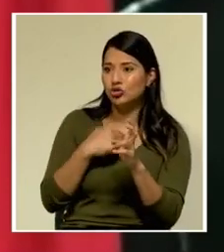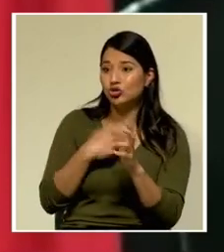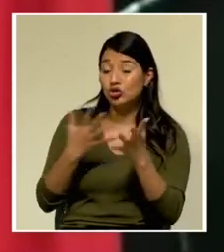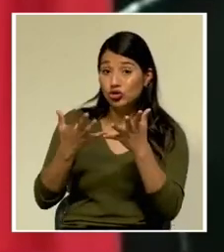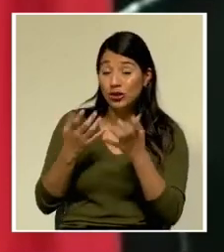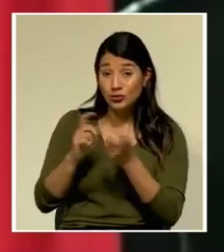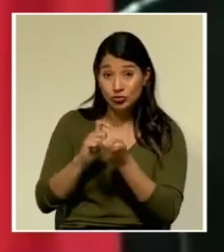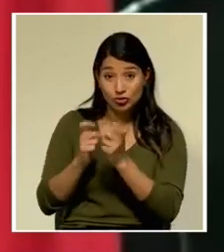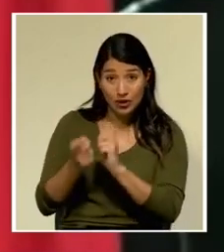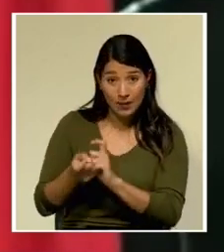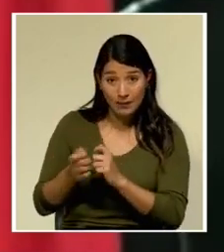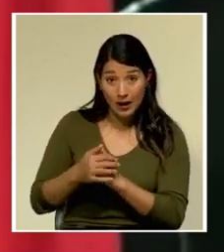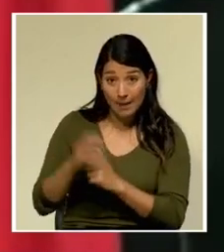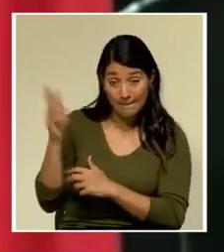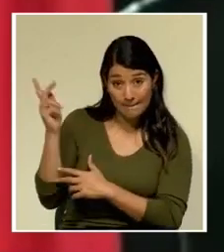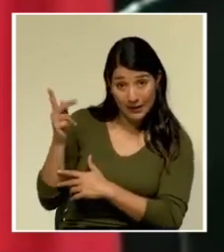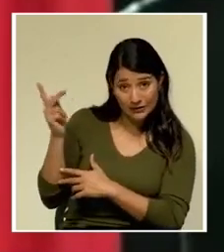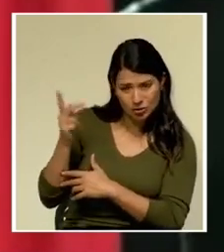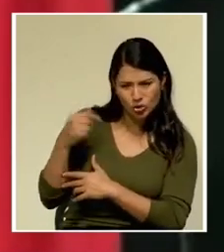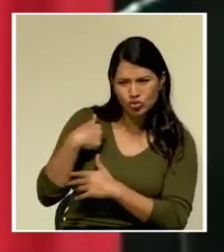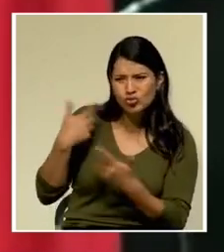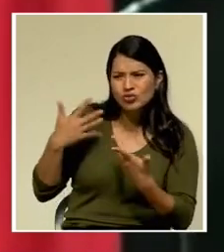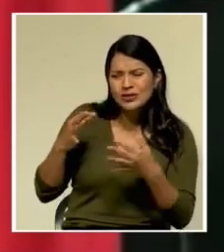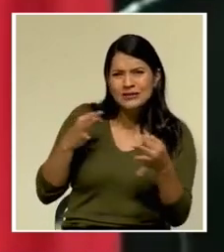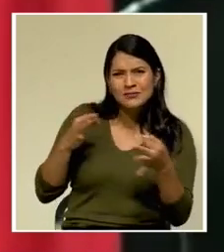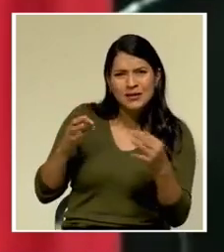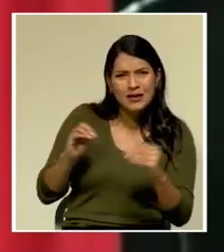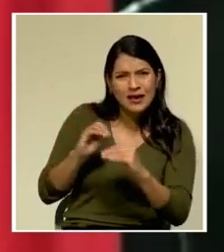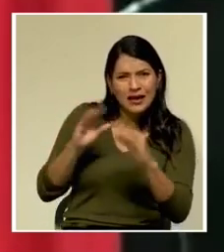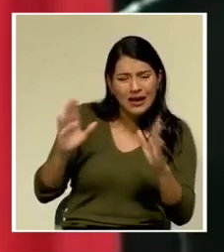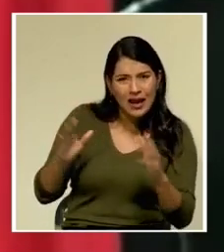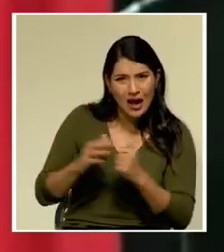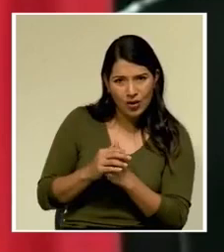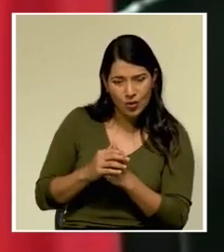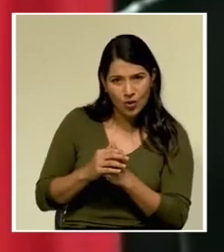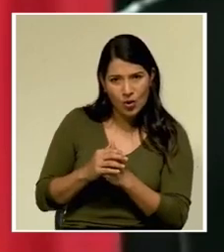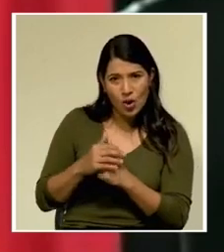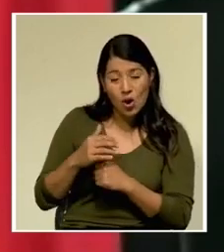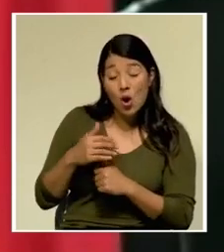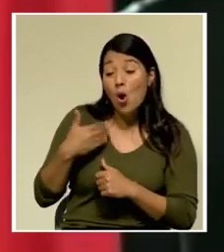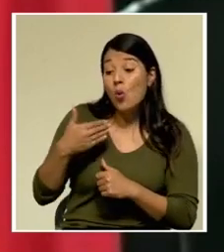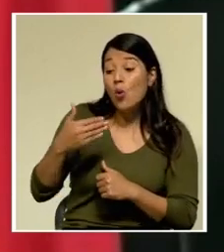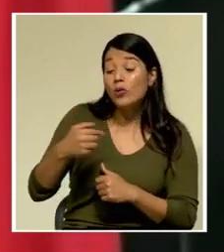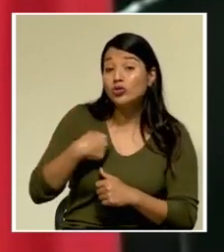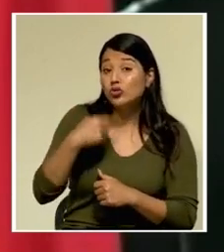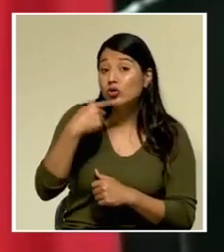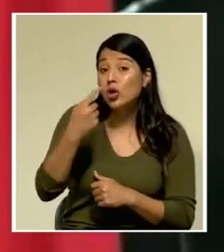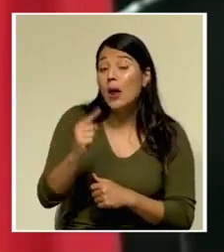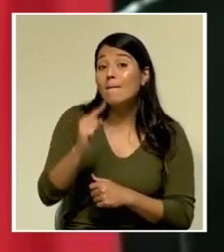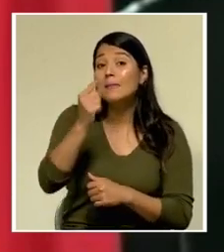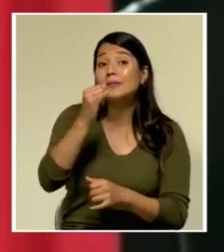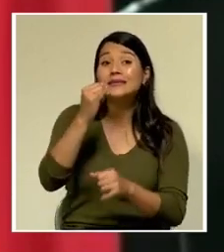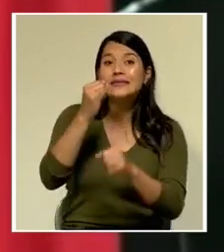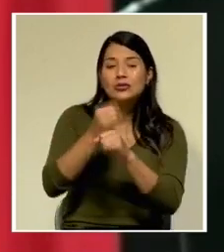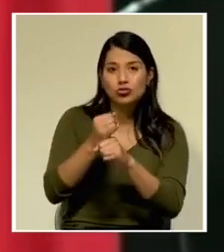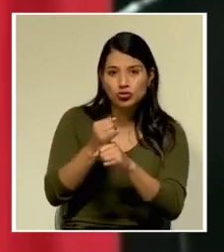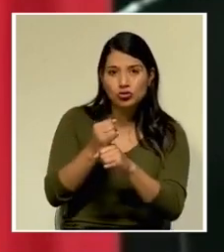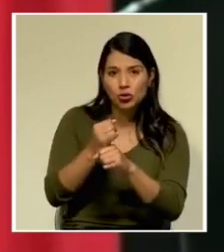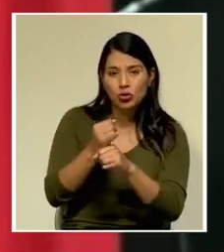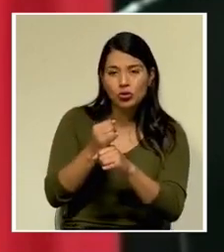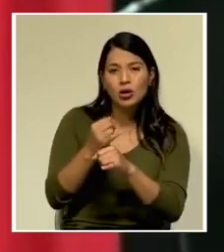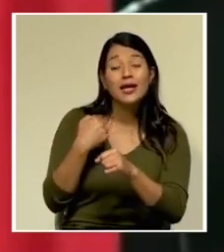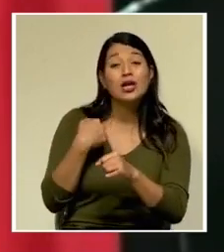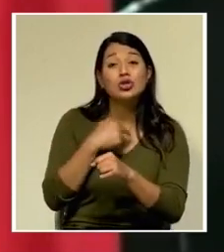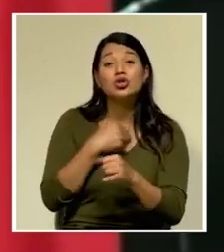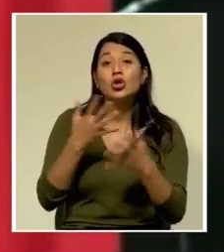corregir. Pastor, he sido muy claro en decir que la primera institución que vamos a intervenir es el